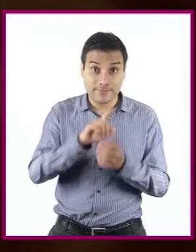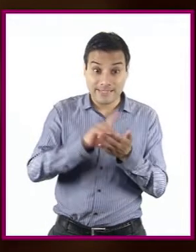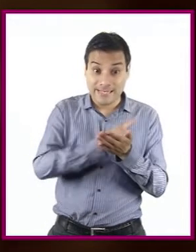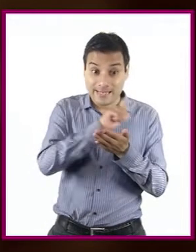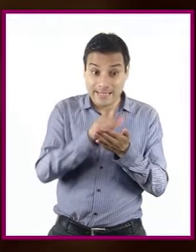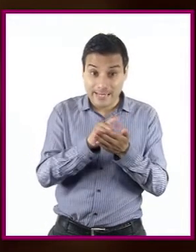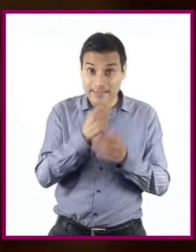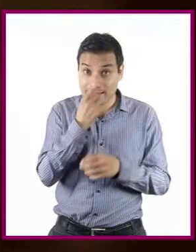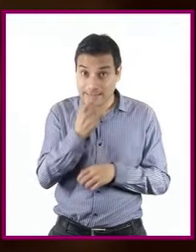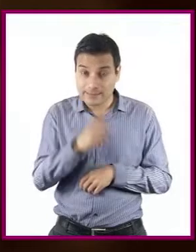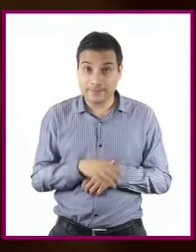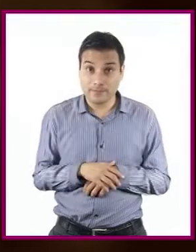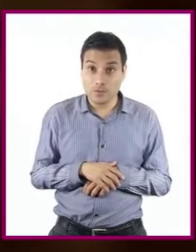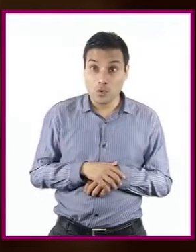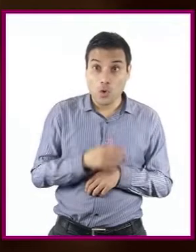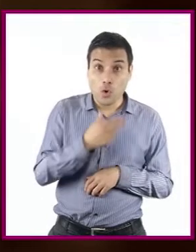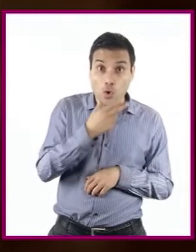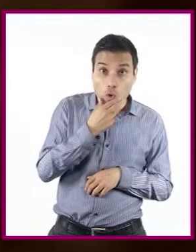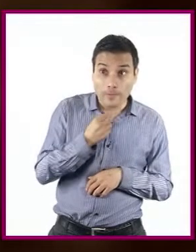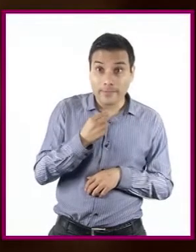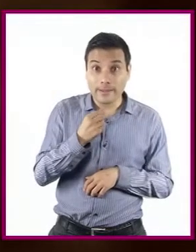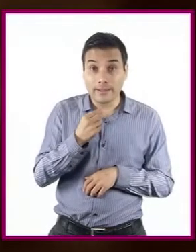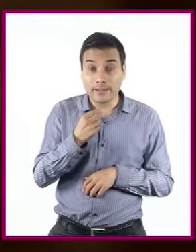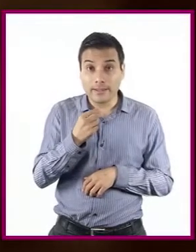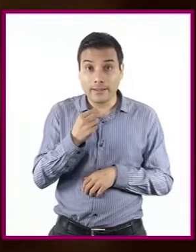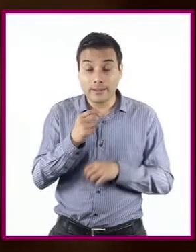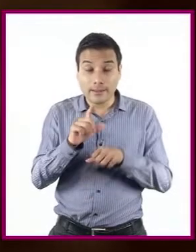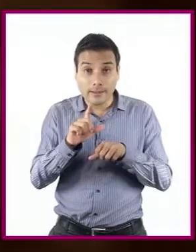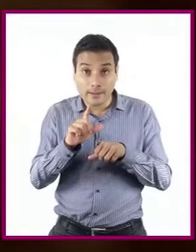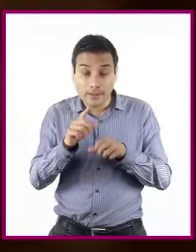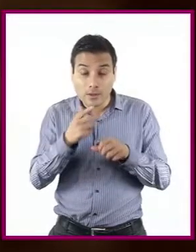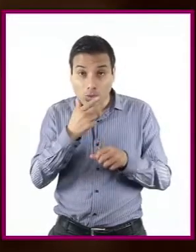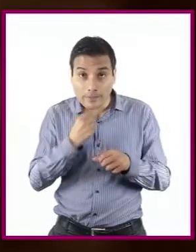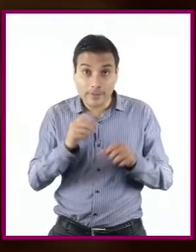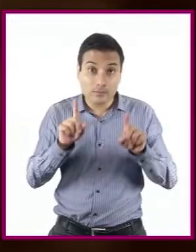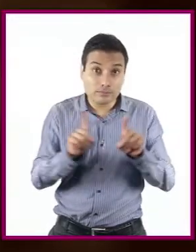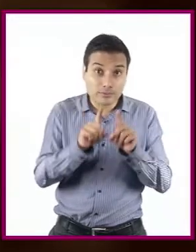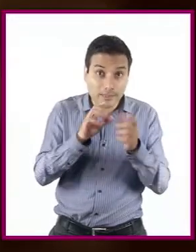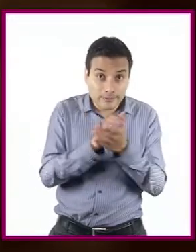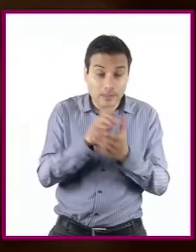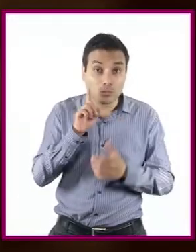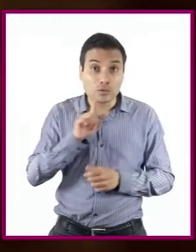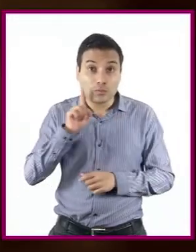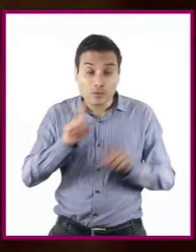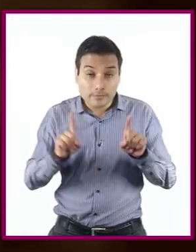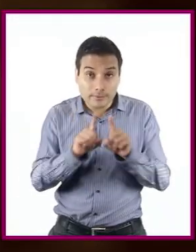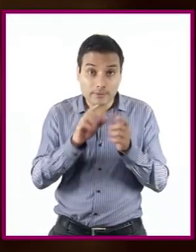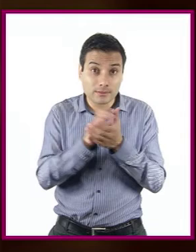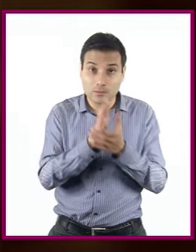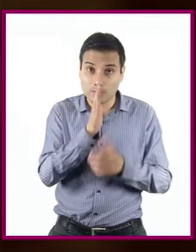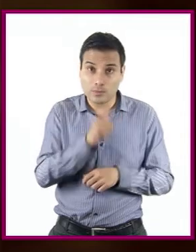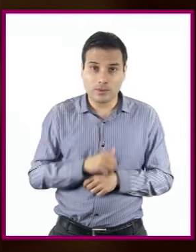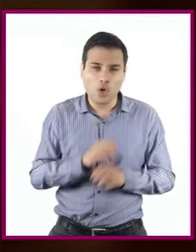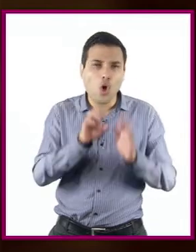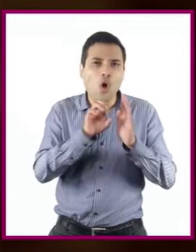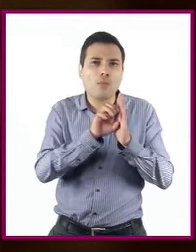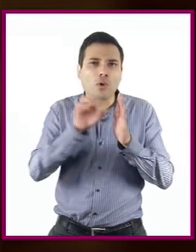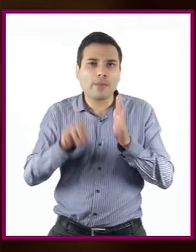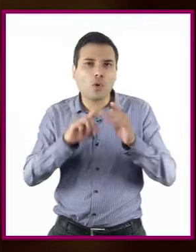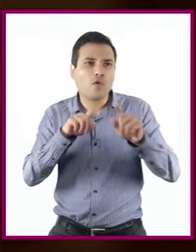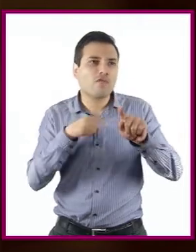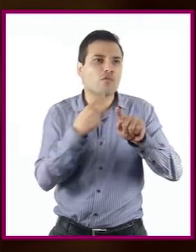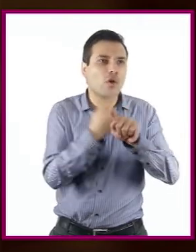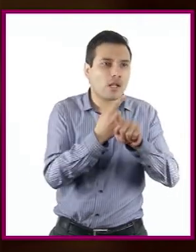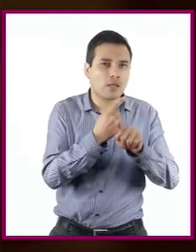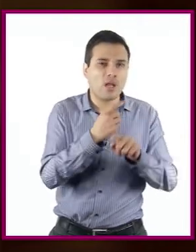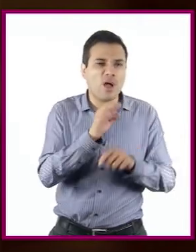impedía el matrimonio entre personas del mismo sexo. Establecía que un violador podía reparar la violación casándose con la víctima.